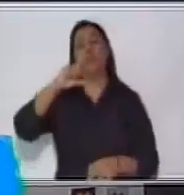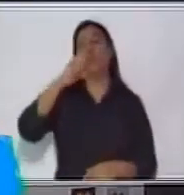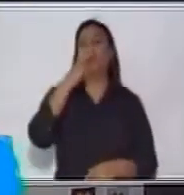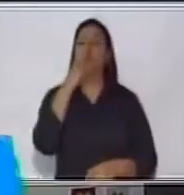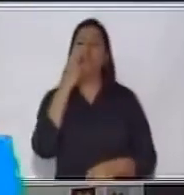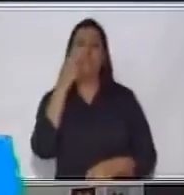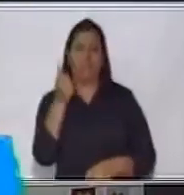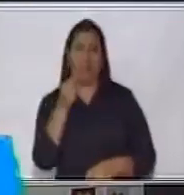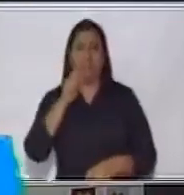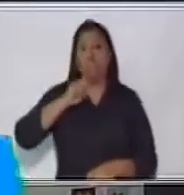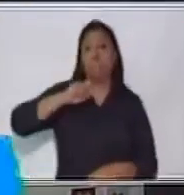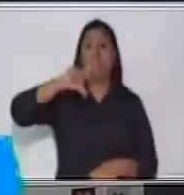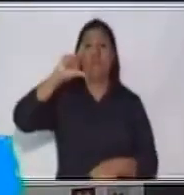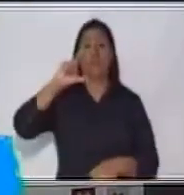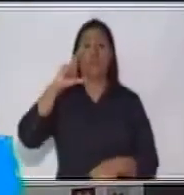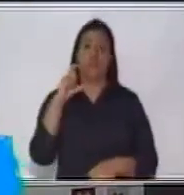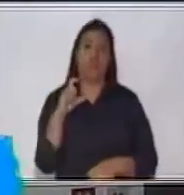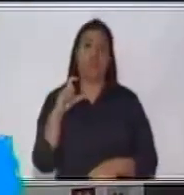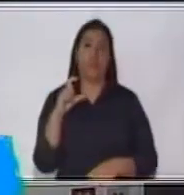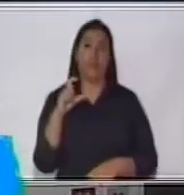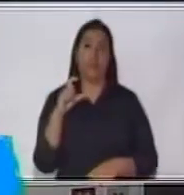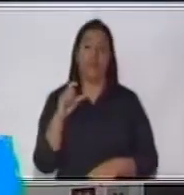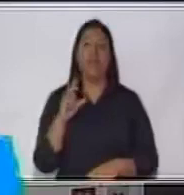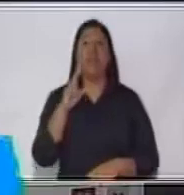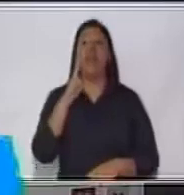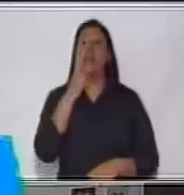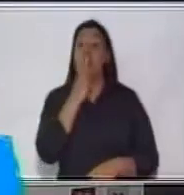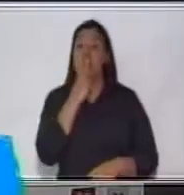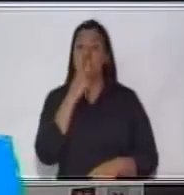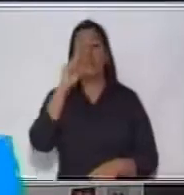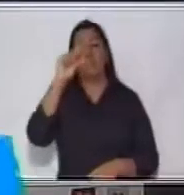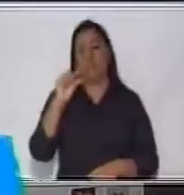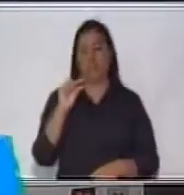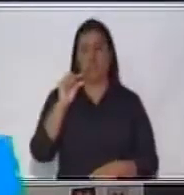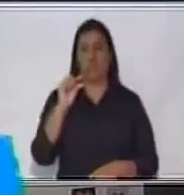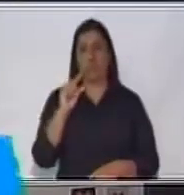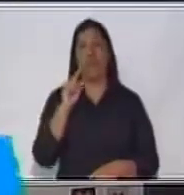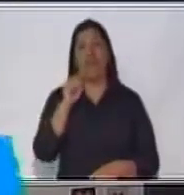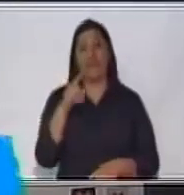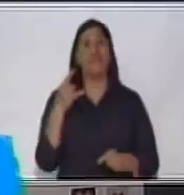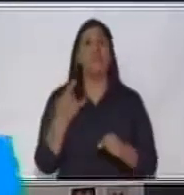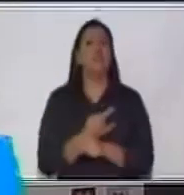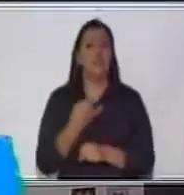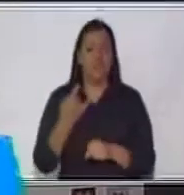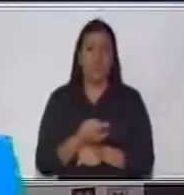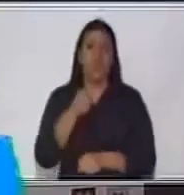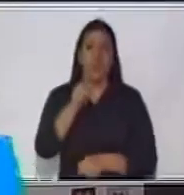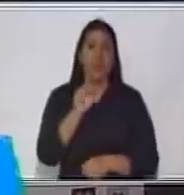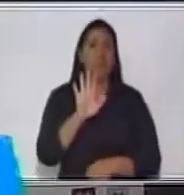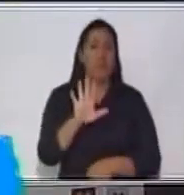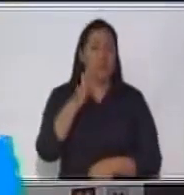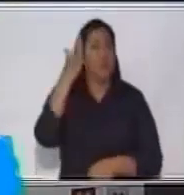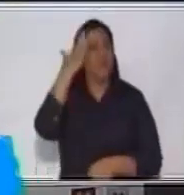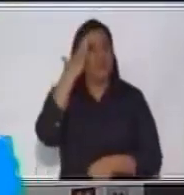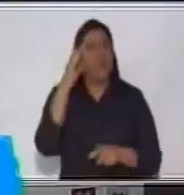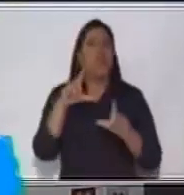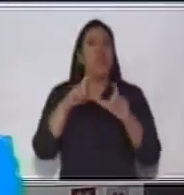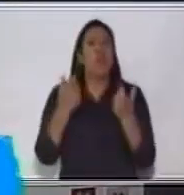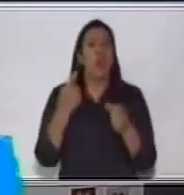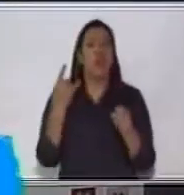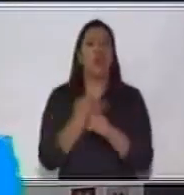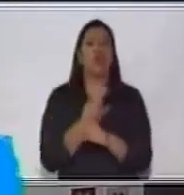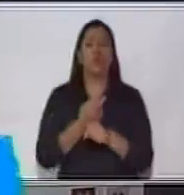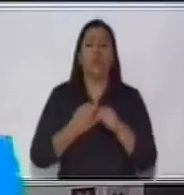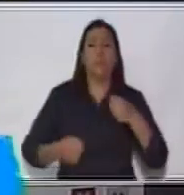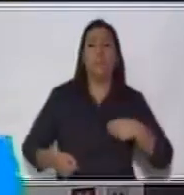luego la H es una minúscula. Así debes tú de utilizar las mayúsculas al momento si te encuentras con algún